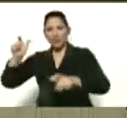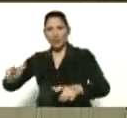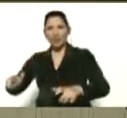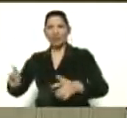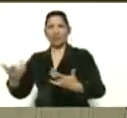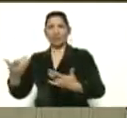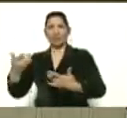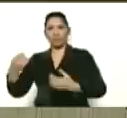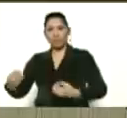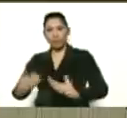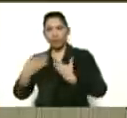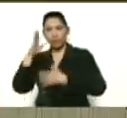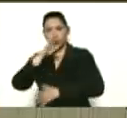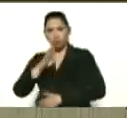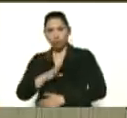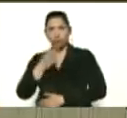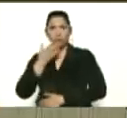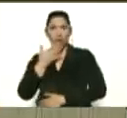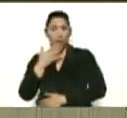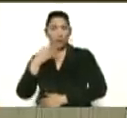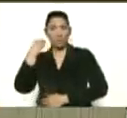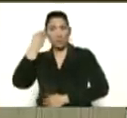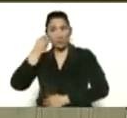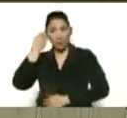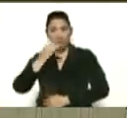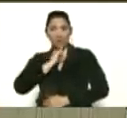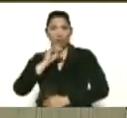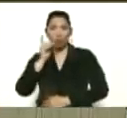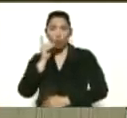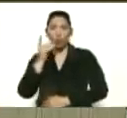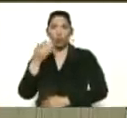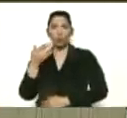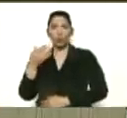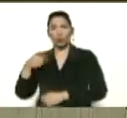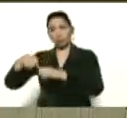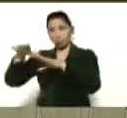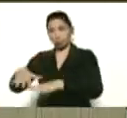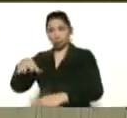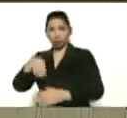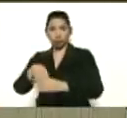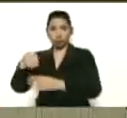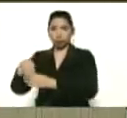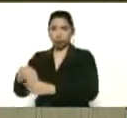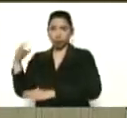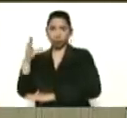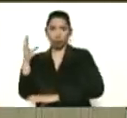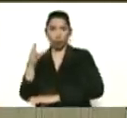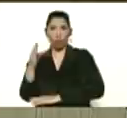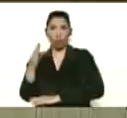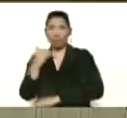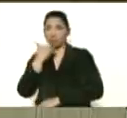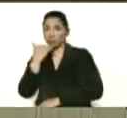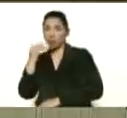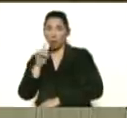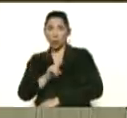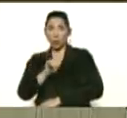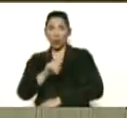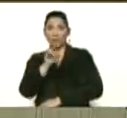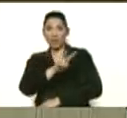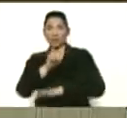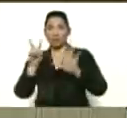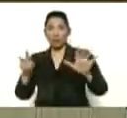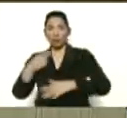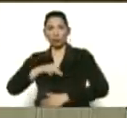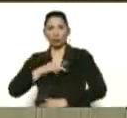como está planeando Duque, relaja la cuarentena en Colombia a partir del próximo lunes, tendremos que